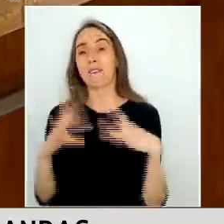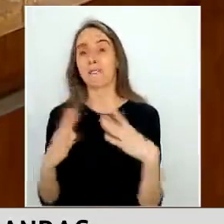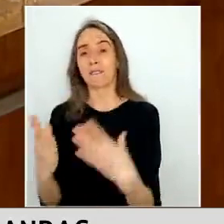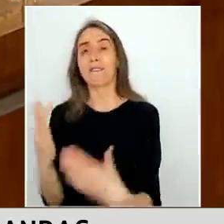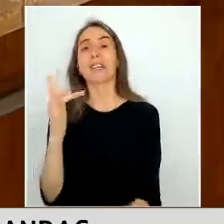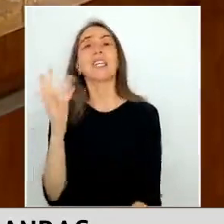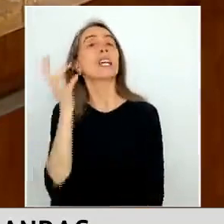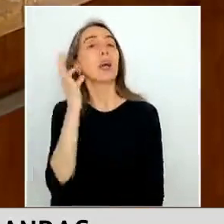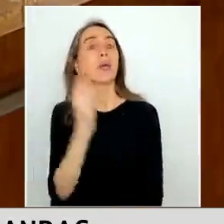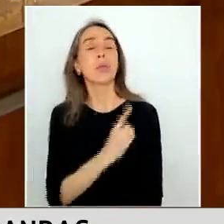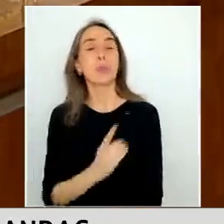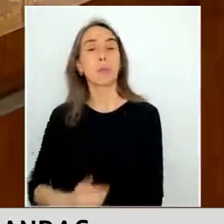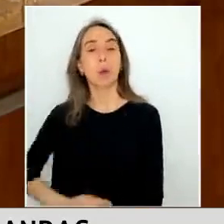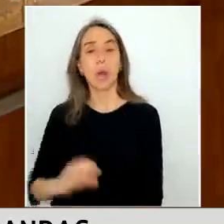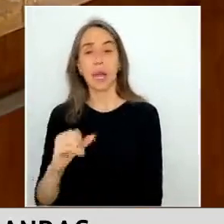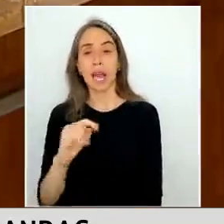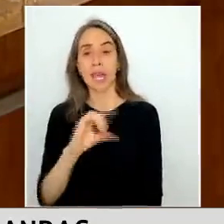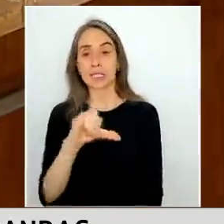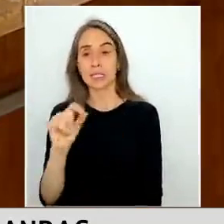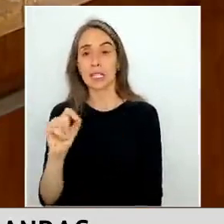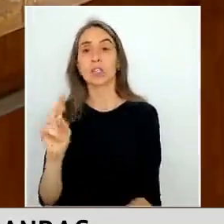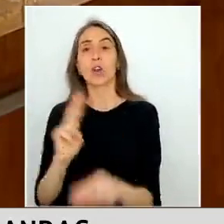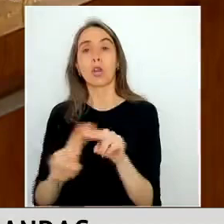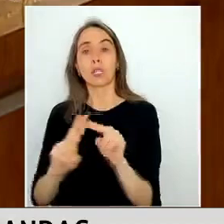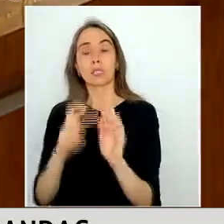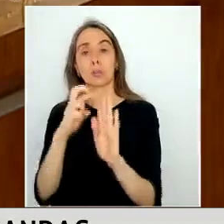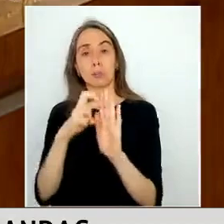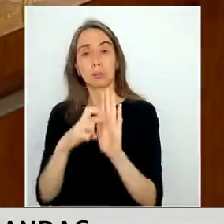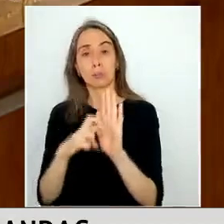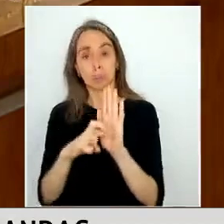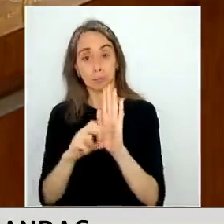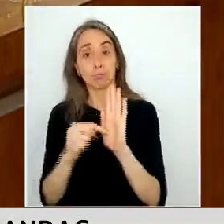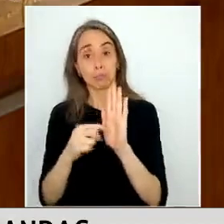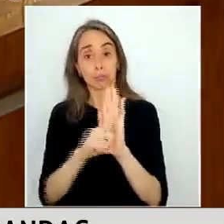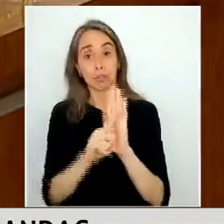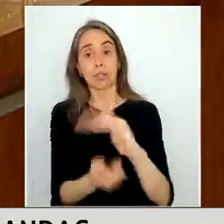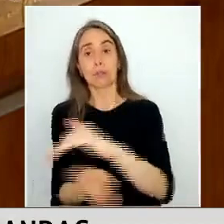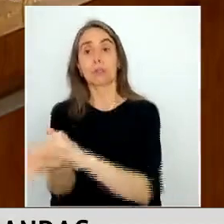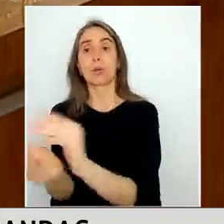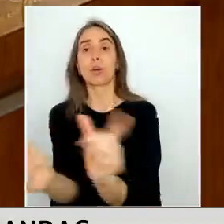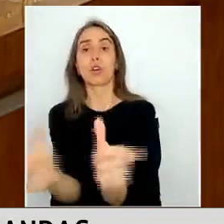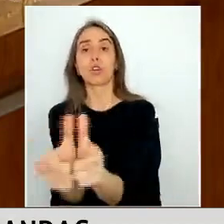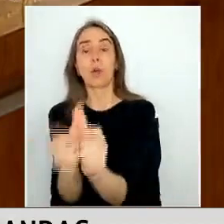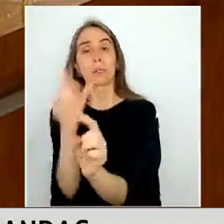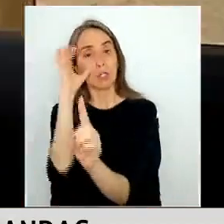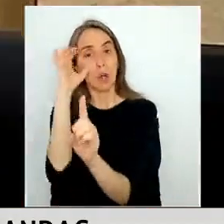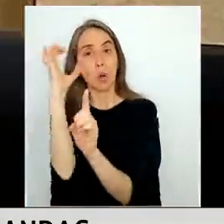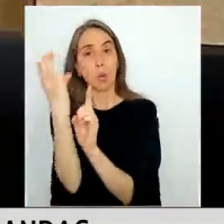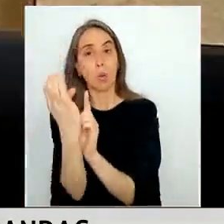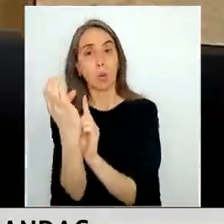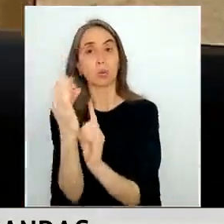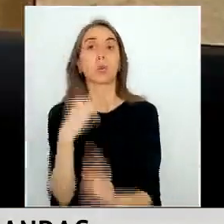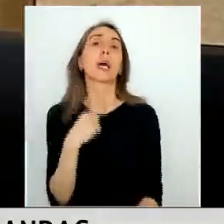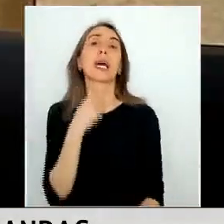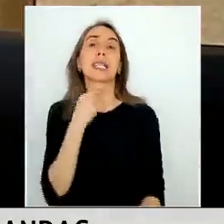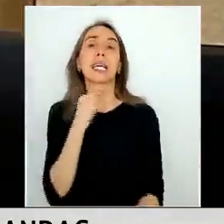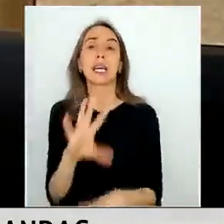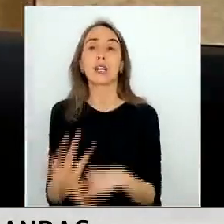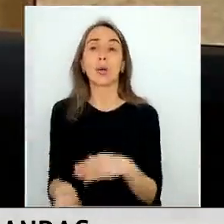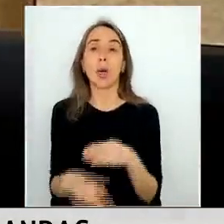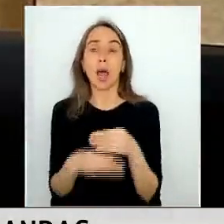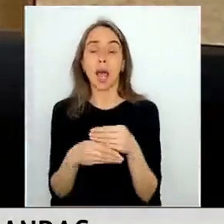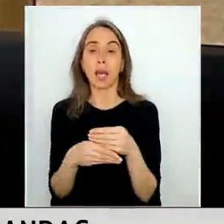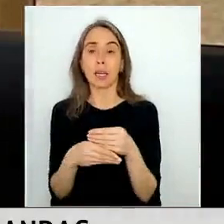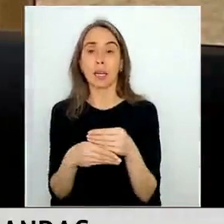por llevar a esta discusión justamente a la comisión de de cultura y yo quisiera agregar algunas